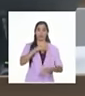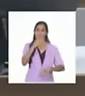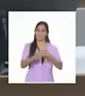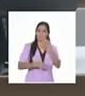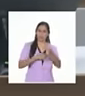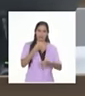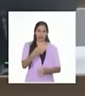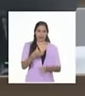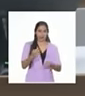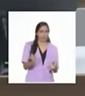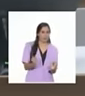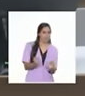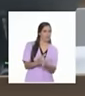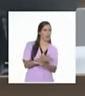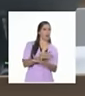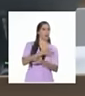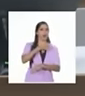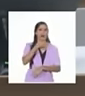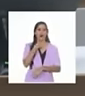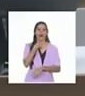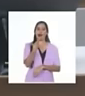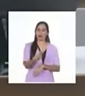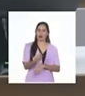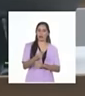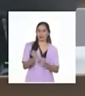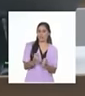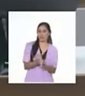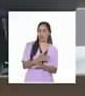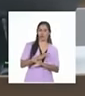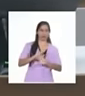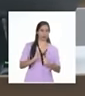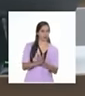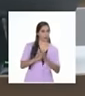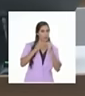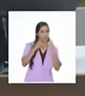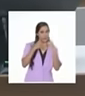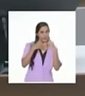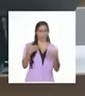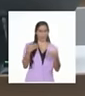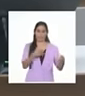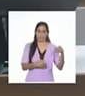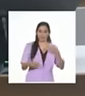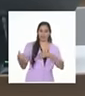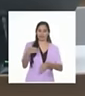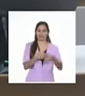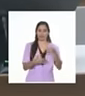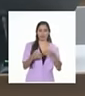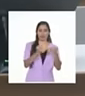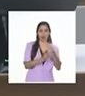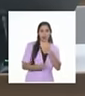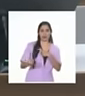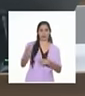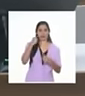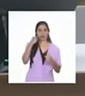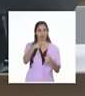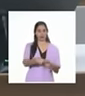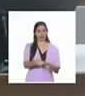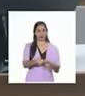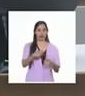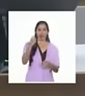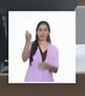transparencia y participativ tenemos que hacer los presupuestos los más transparentes para la